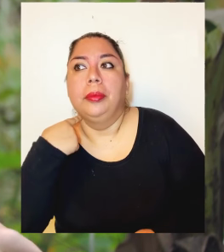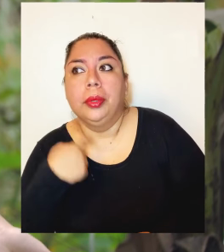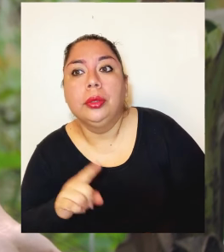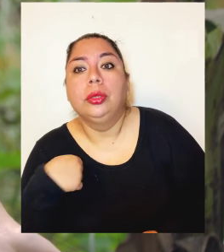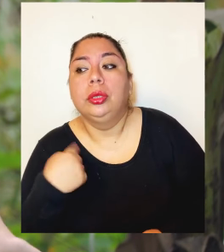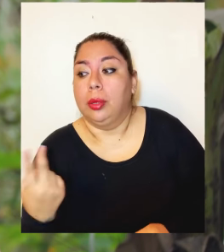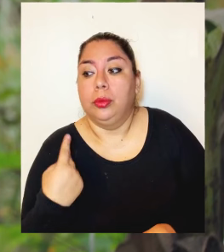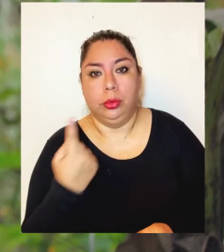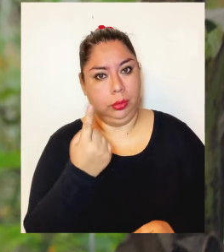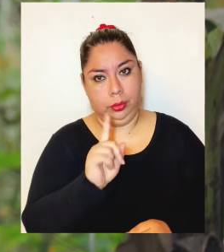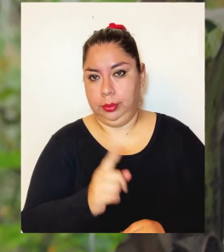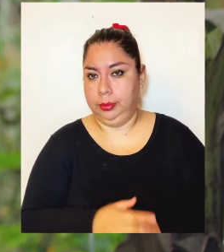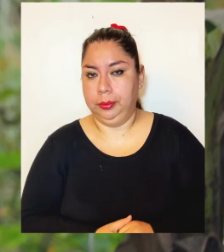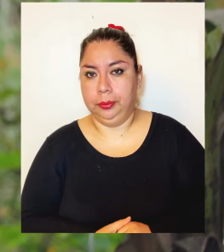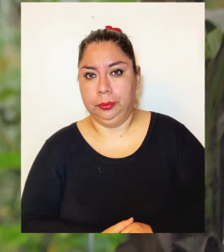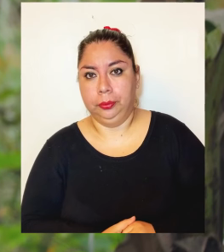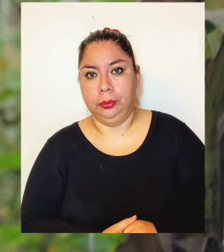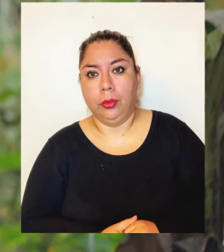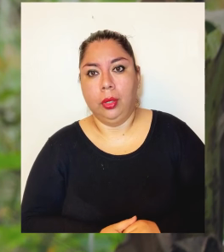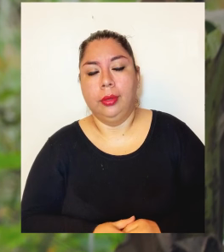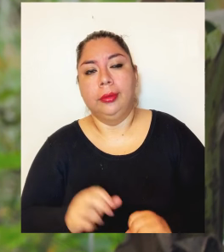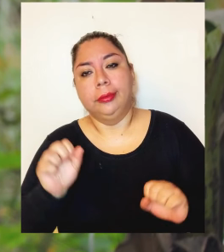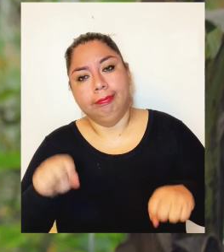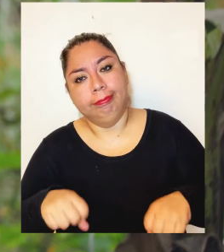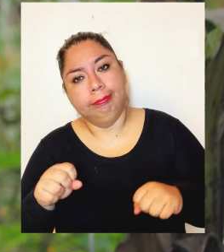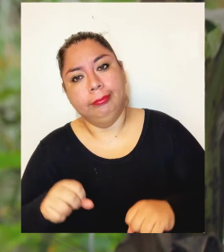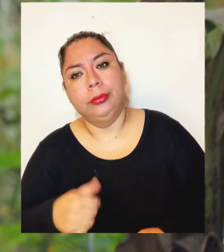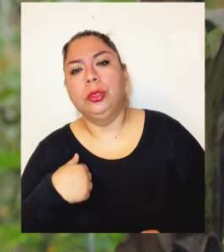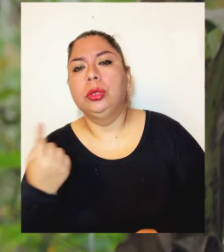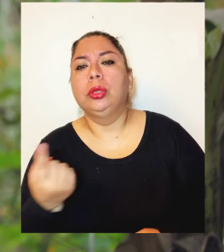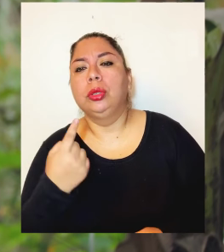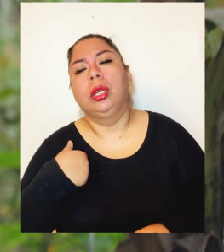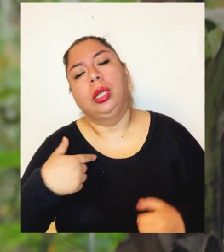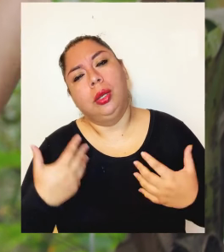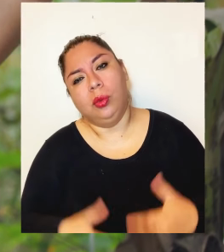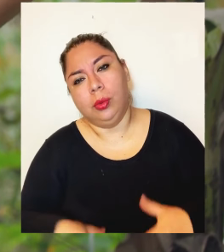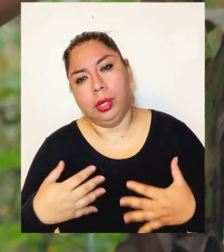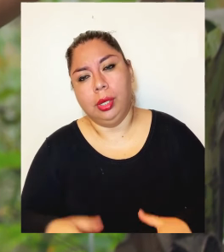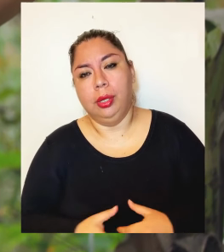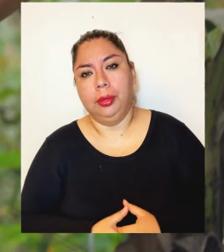estamos solos. Uy, es que yo solamente quería jugar.